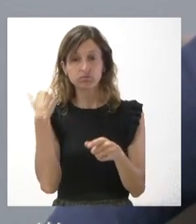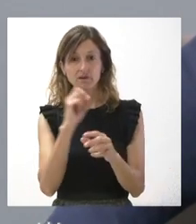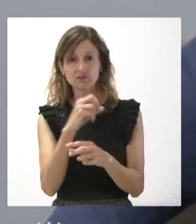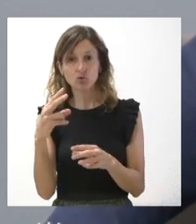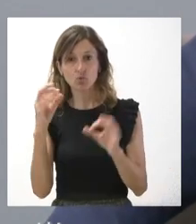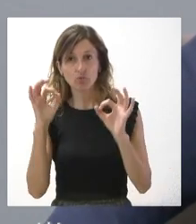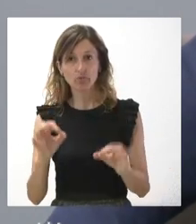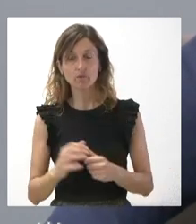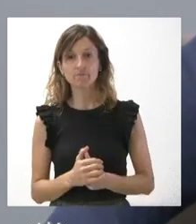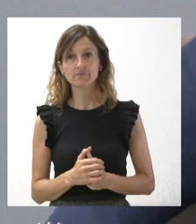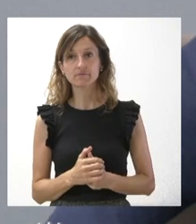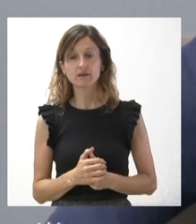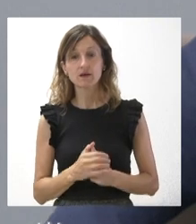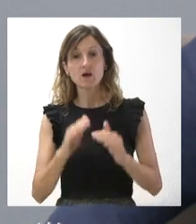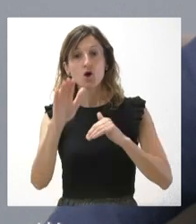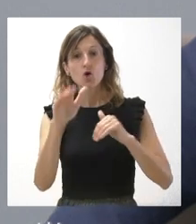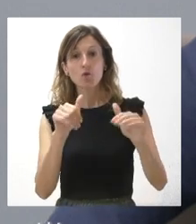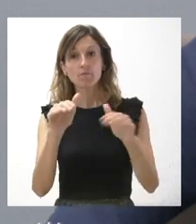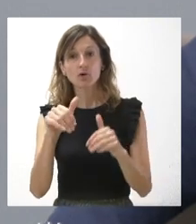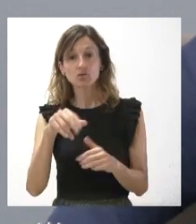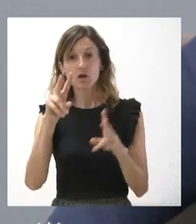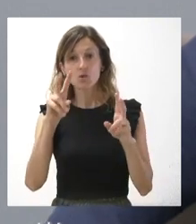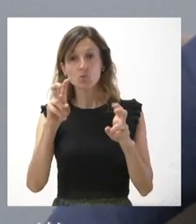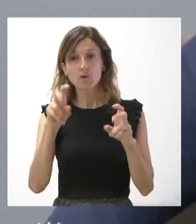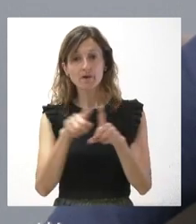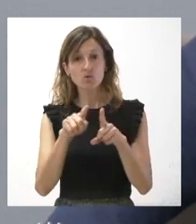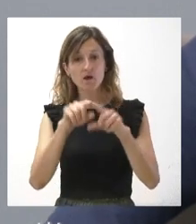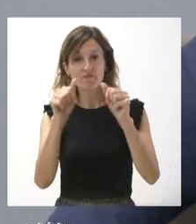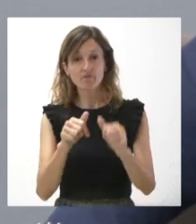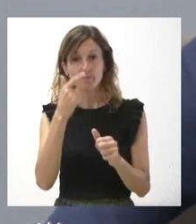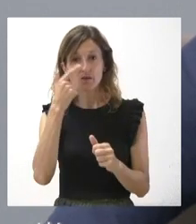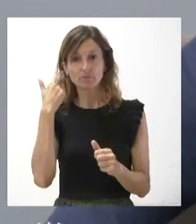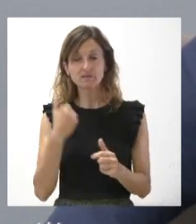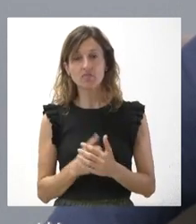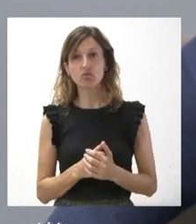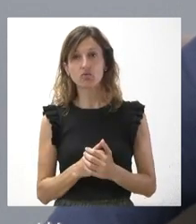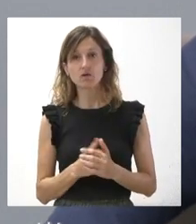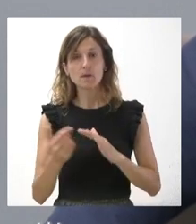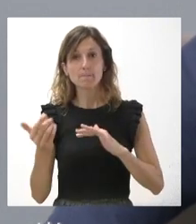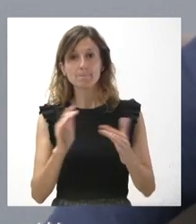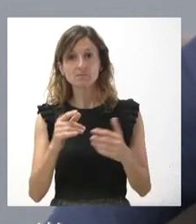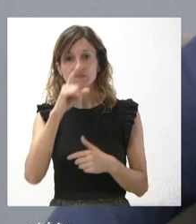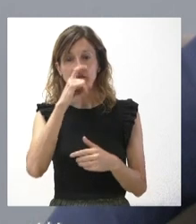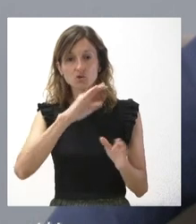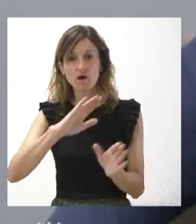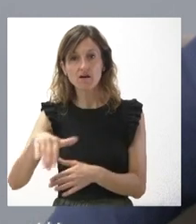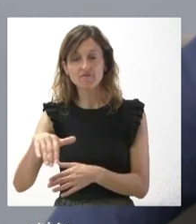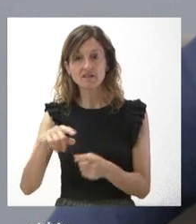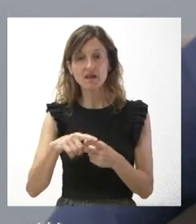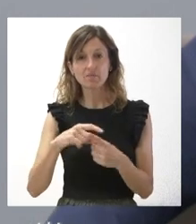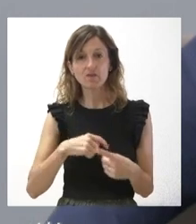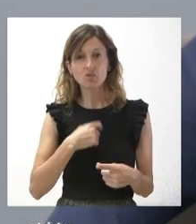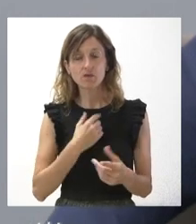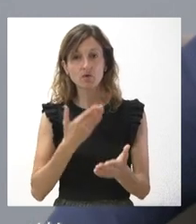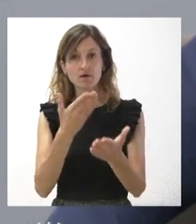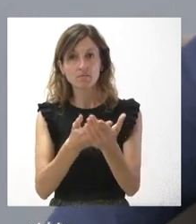las anteriores. Y, por tanto, la convocatoria de las nuevas va a tener la misma configuración, una convocatoria a final de este año para que ya el ciudadano pueda hacer la